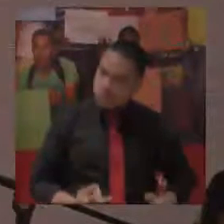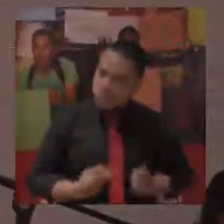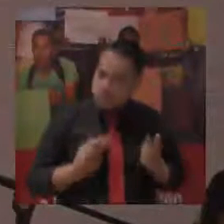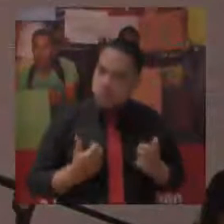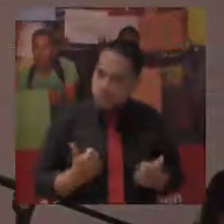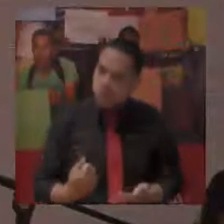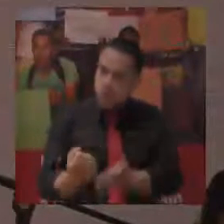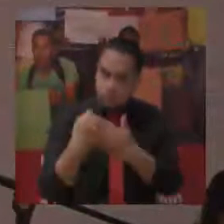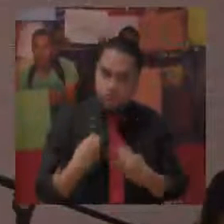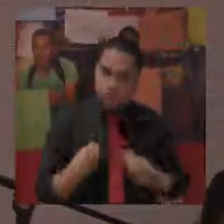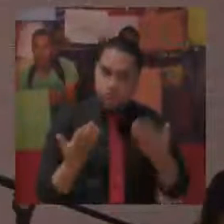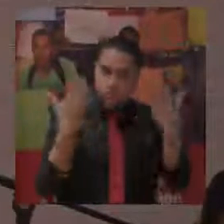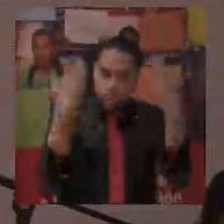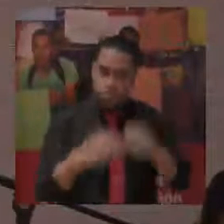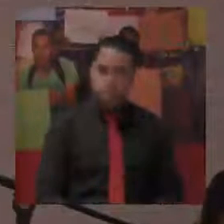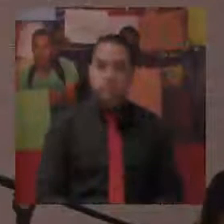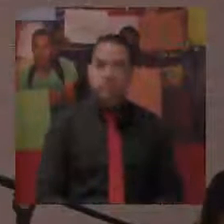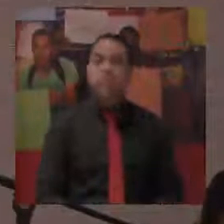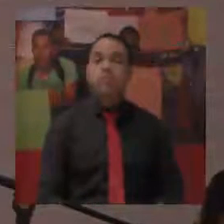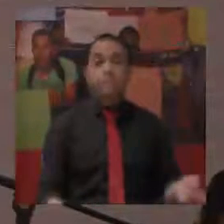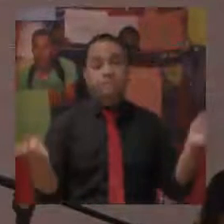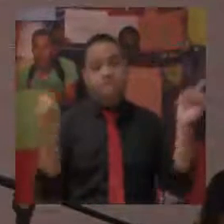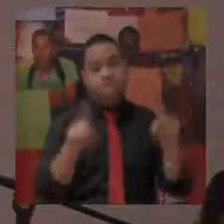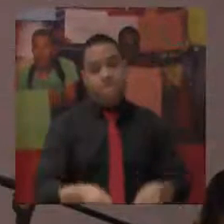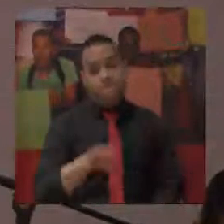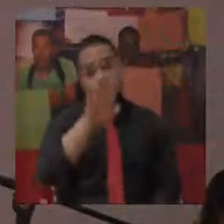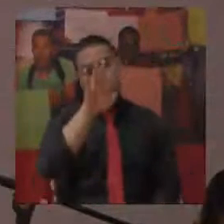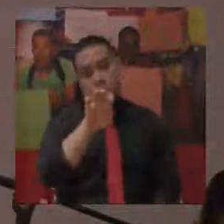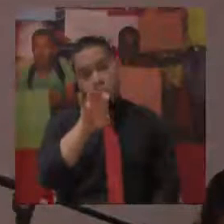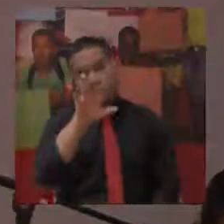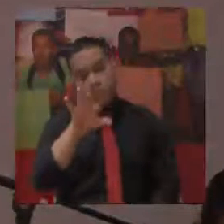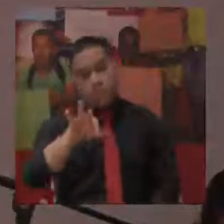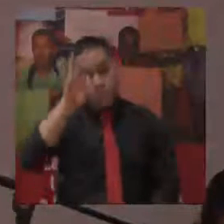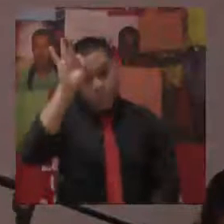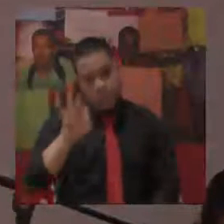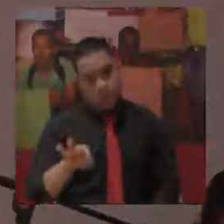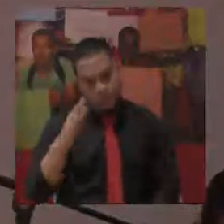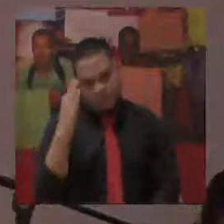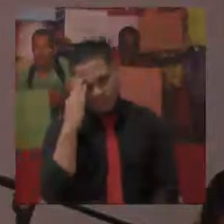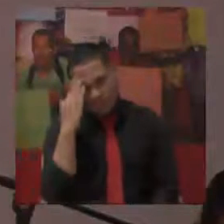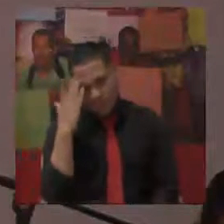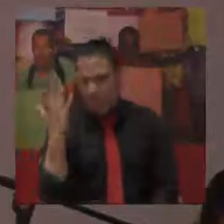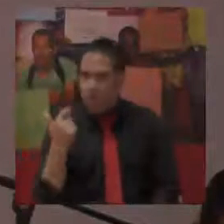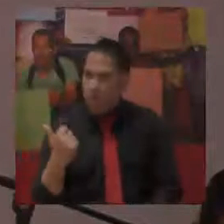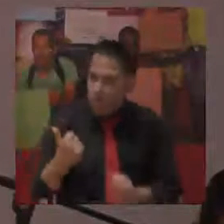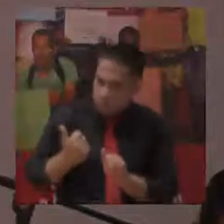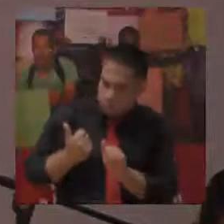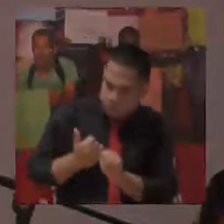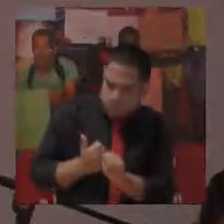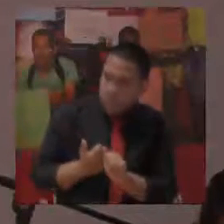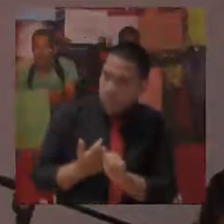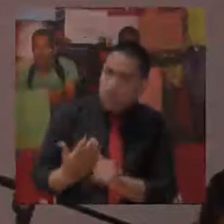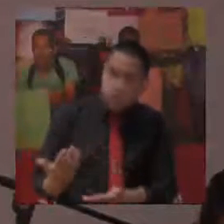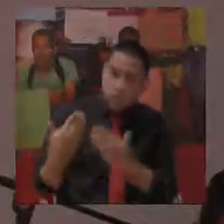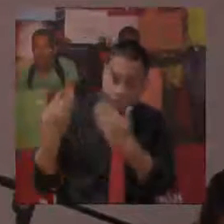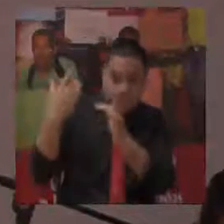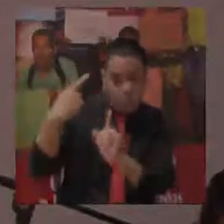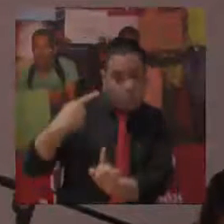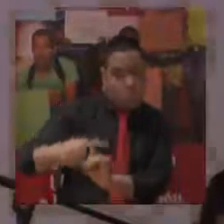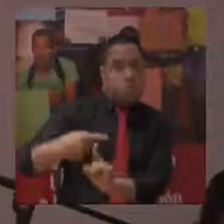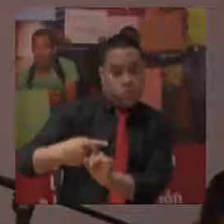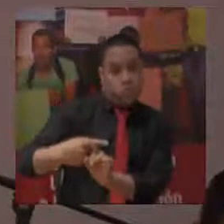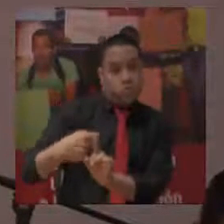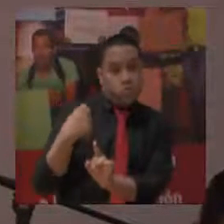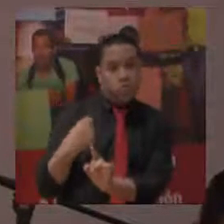legalidad. También, un 95% califican este acompañamiento como muy positivo o como